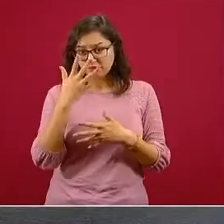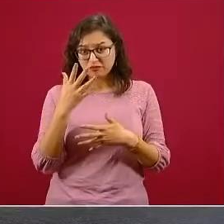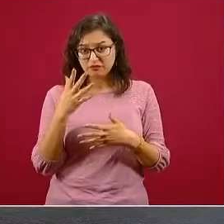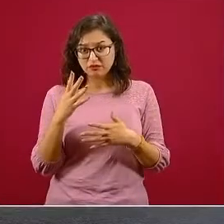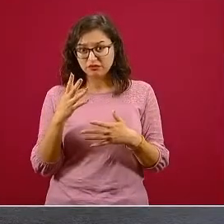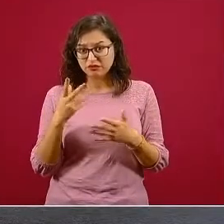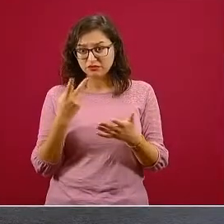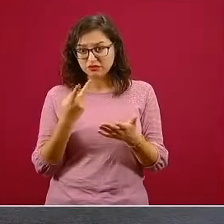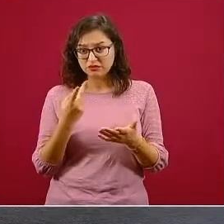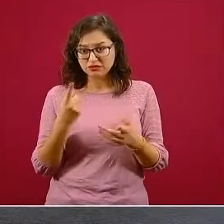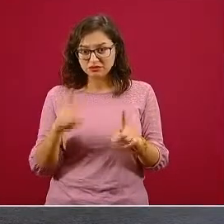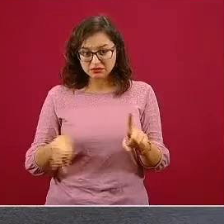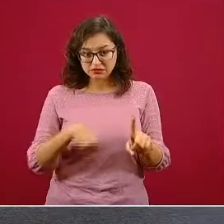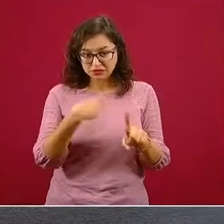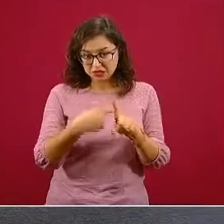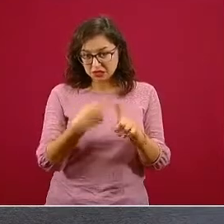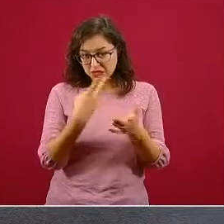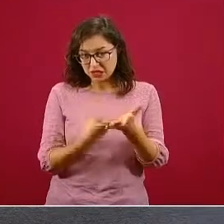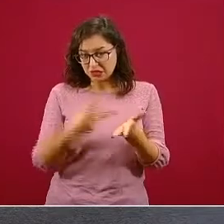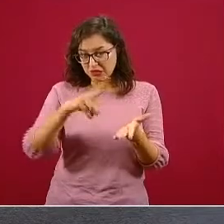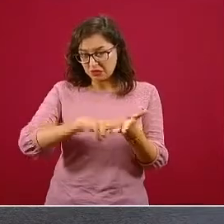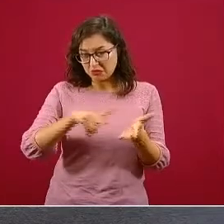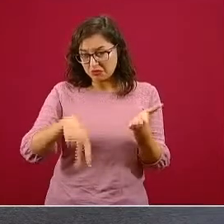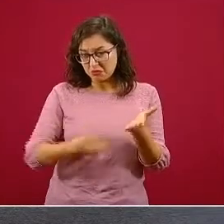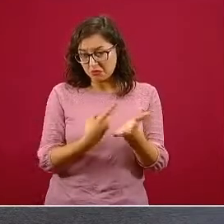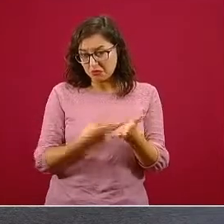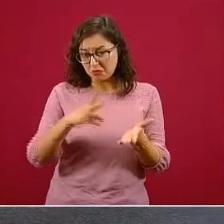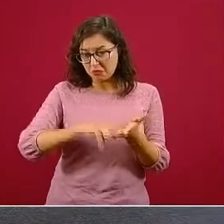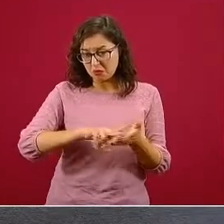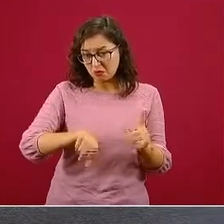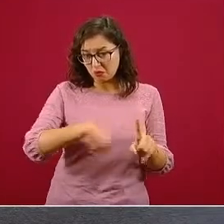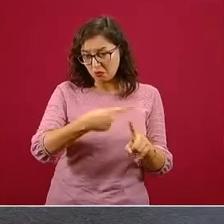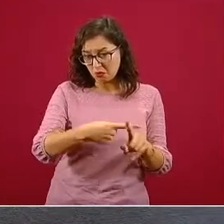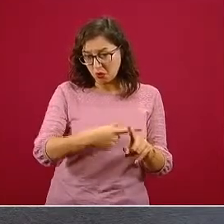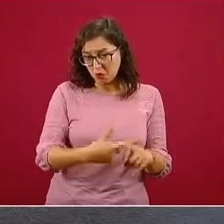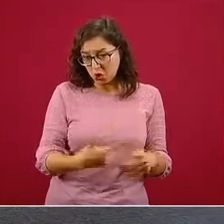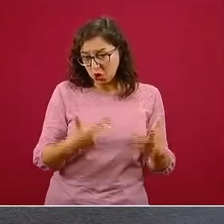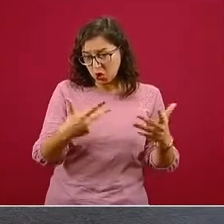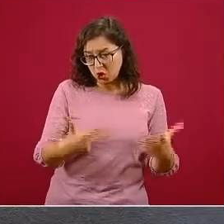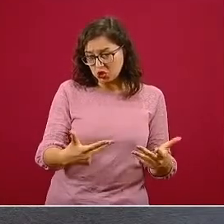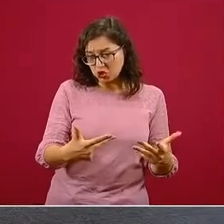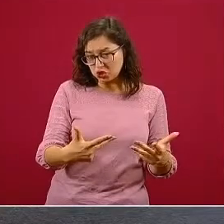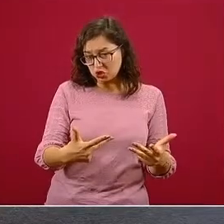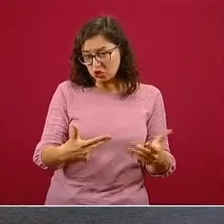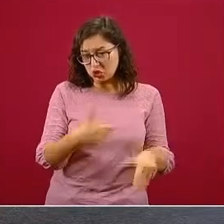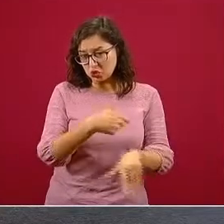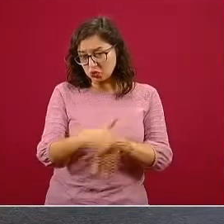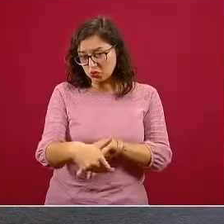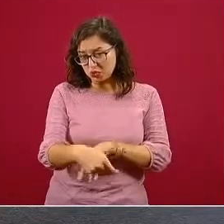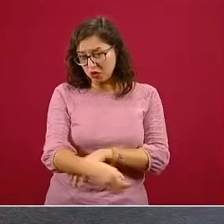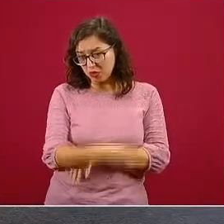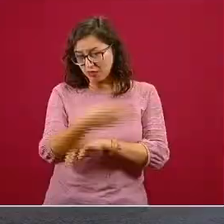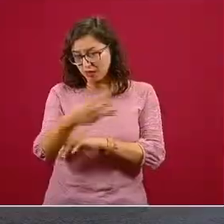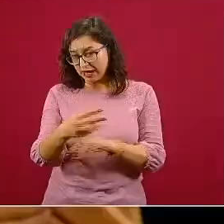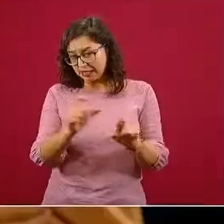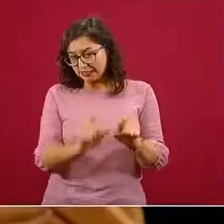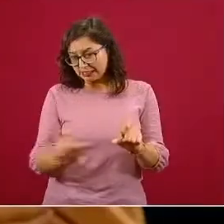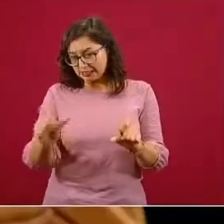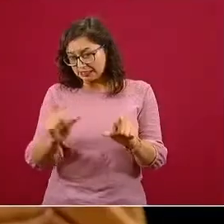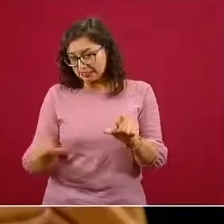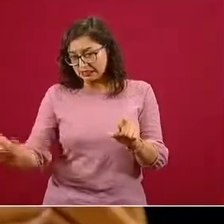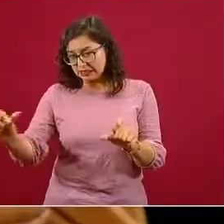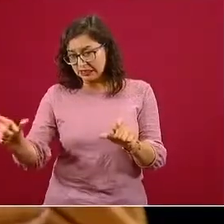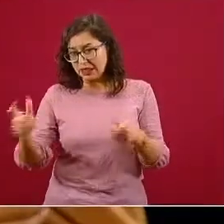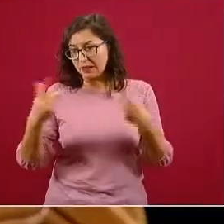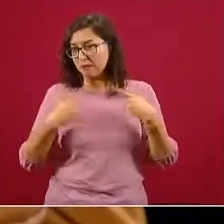por 8, de que son números de 3 cifras, en fin, digo, sí se podría presentar esta información con la madurez de que